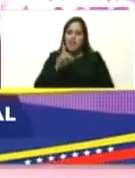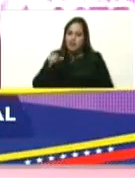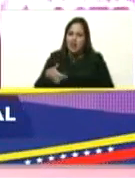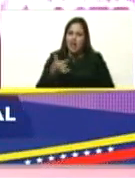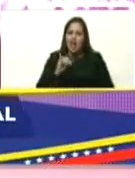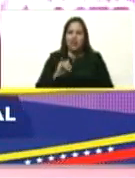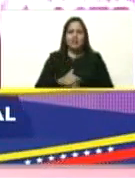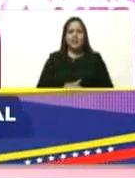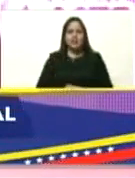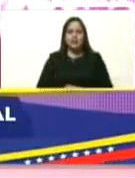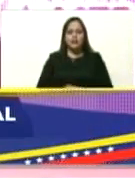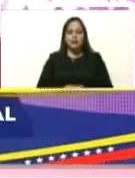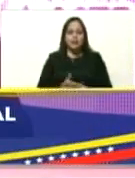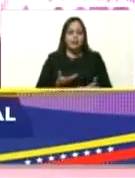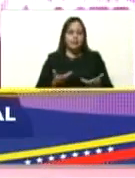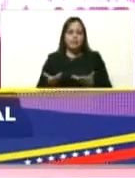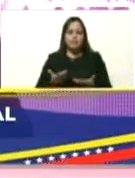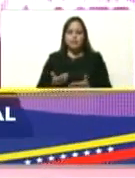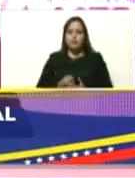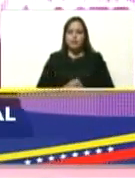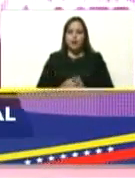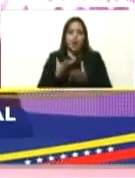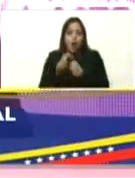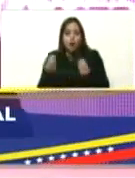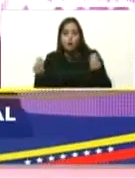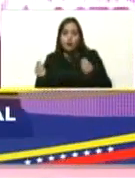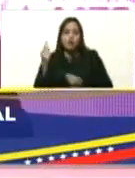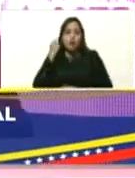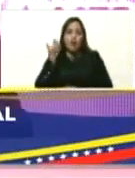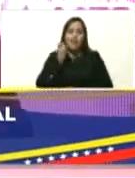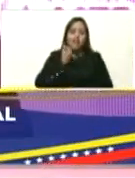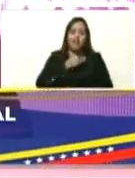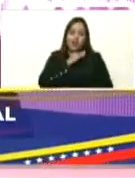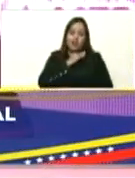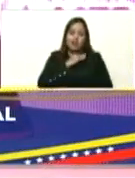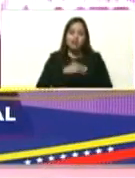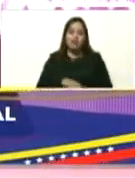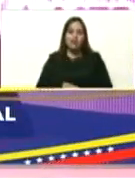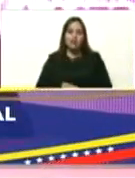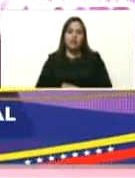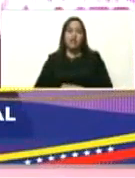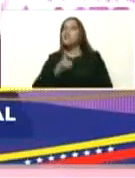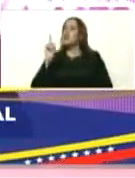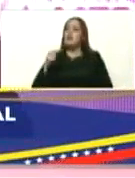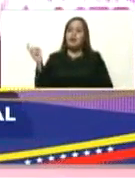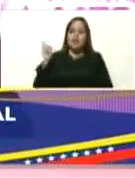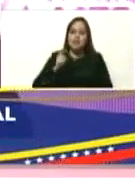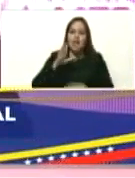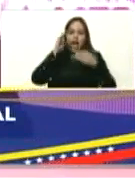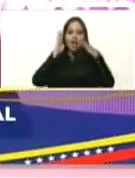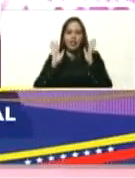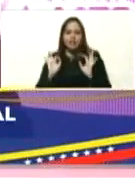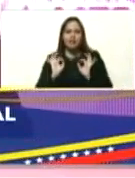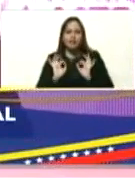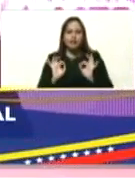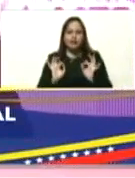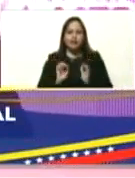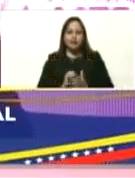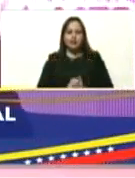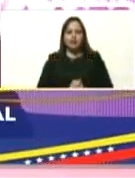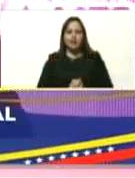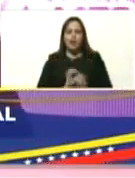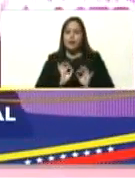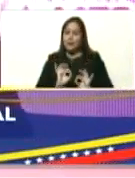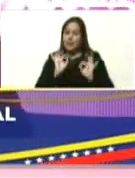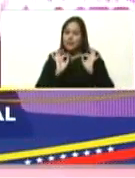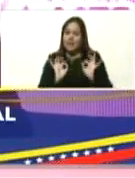afecta a decenas de mujeres y que amerita una atención